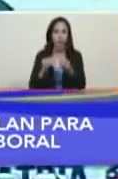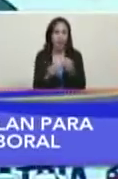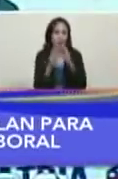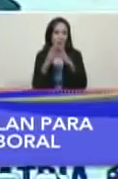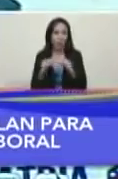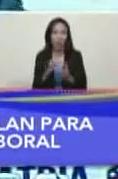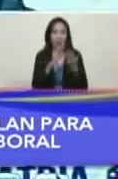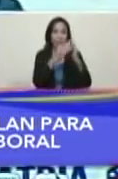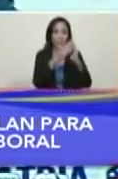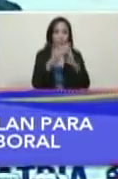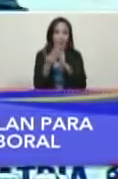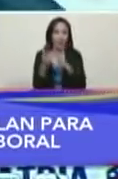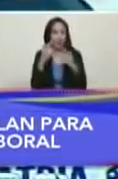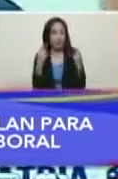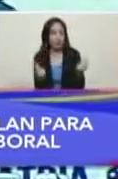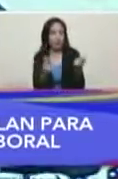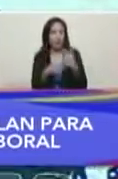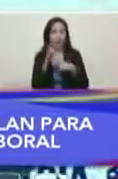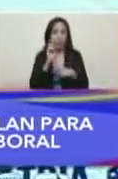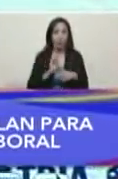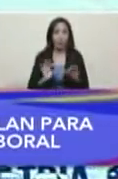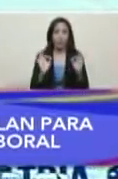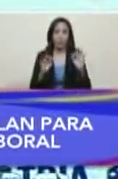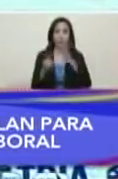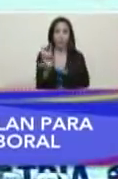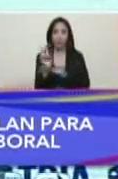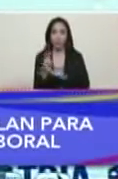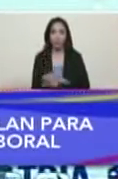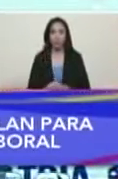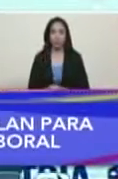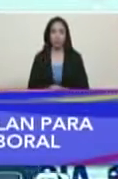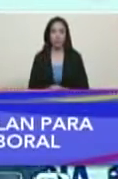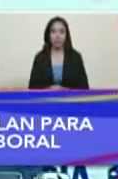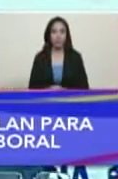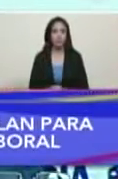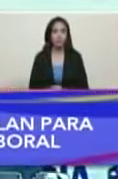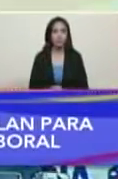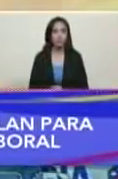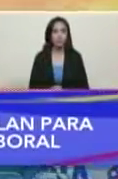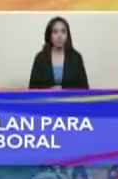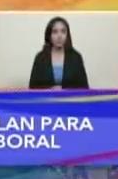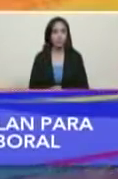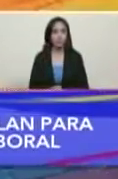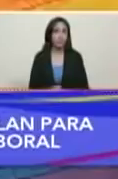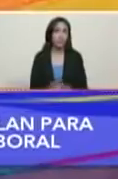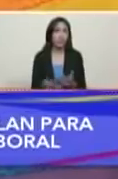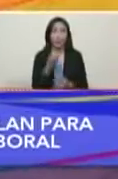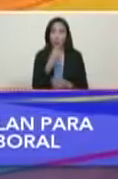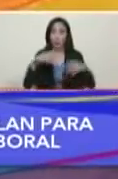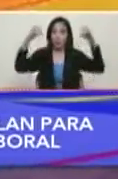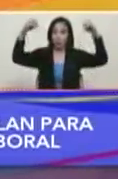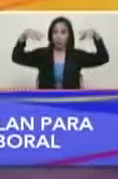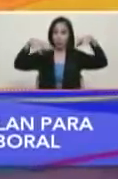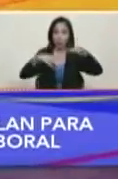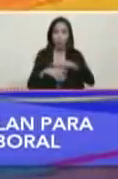las comunidades, a poner bonita Venezuela, a poner brillante, bella, luminosa a nuestro